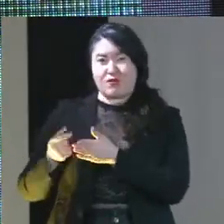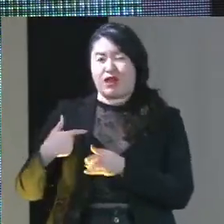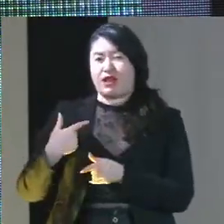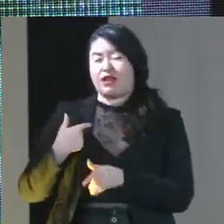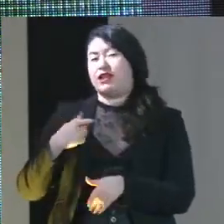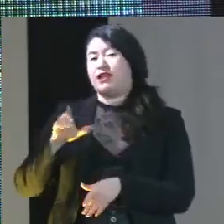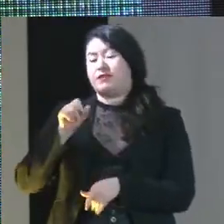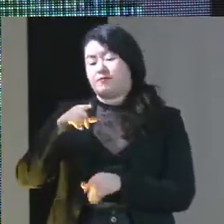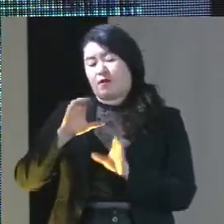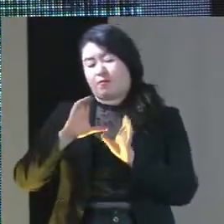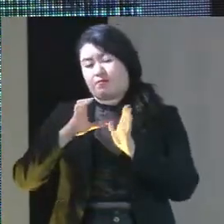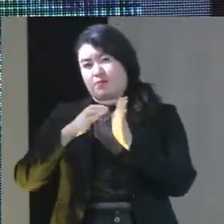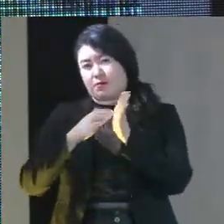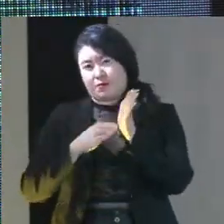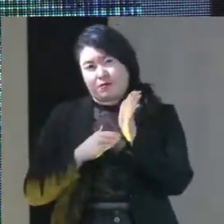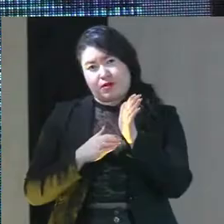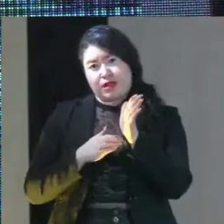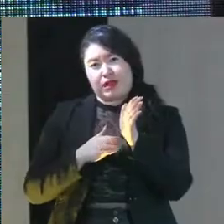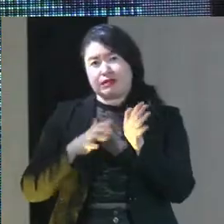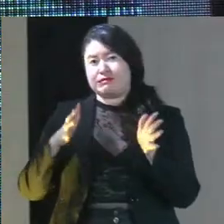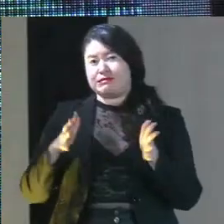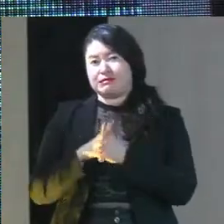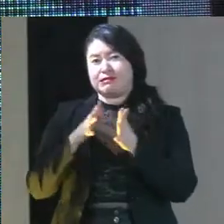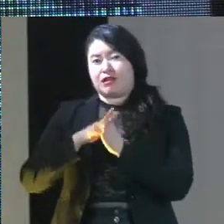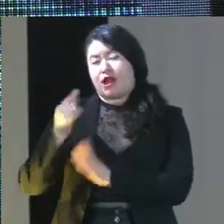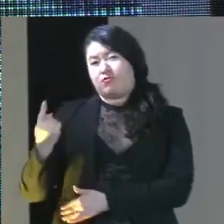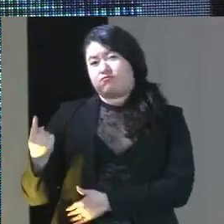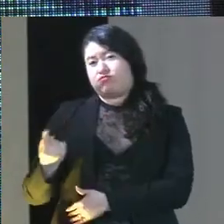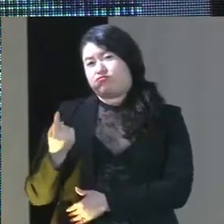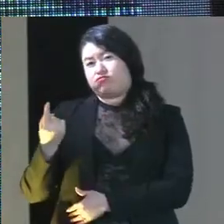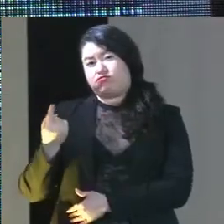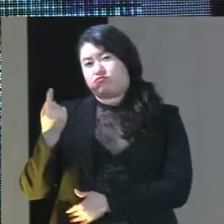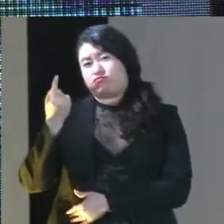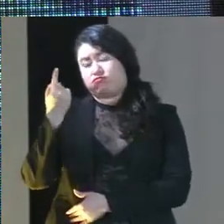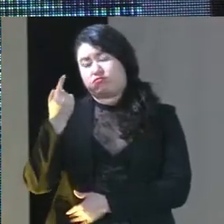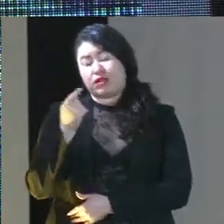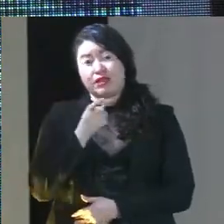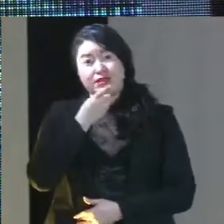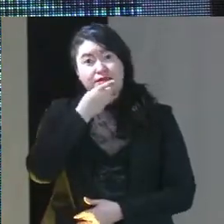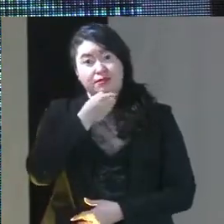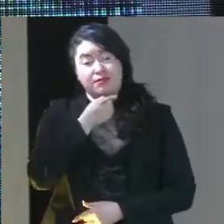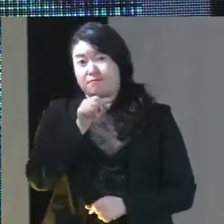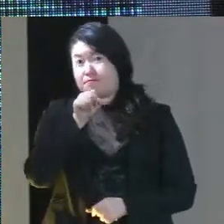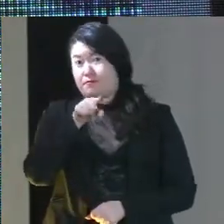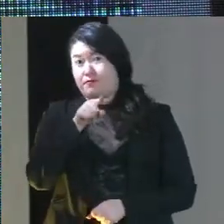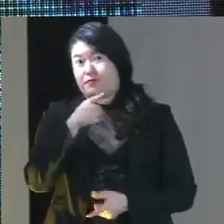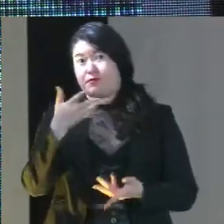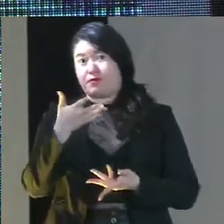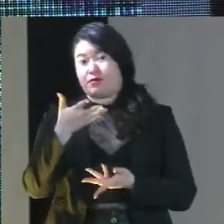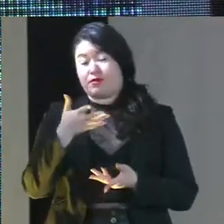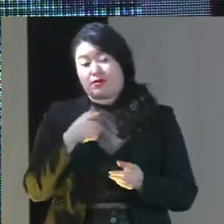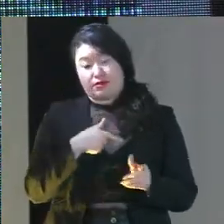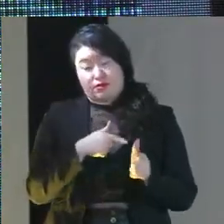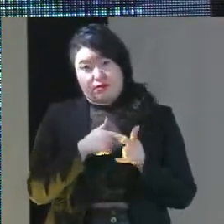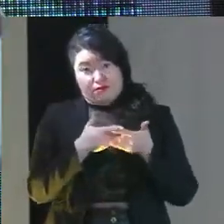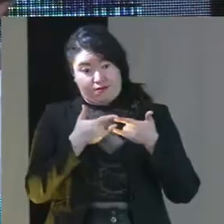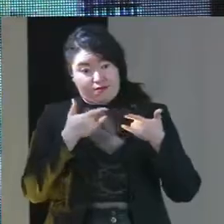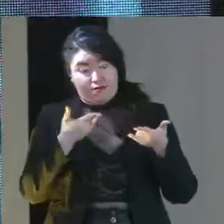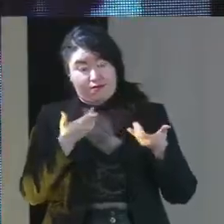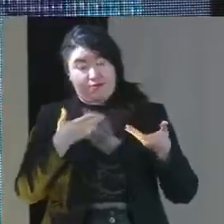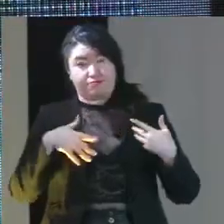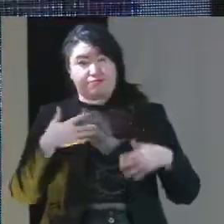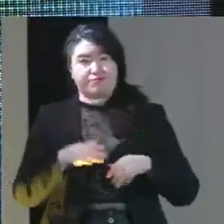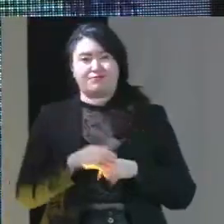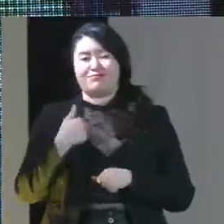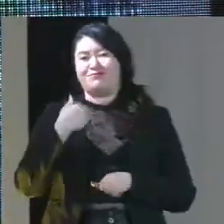prolongada, interminable, dice Pedro, seguir esta historia exigiría otro libro. Y en corto, y